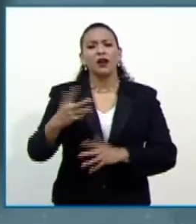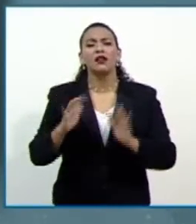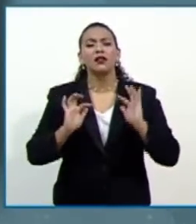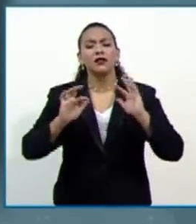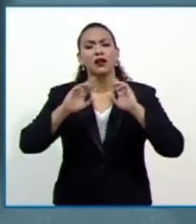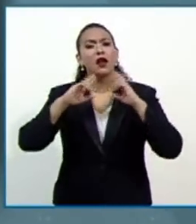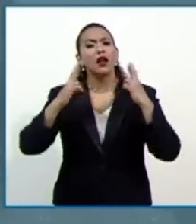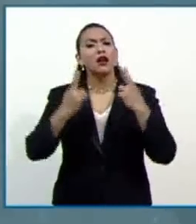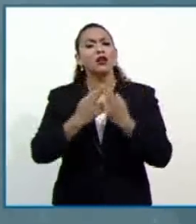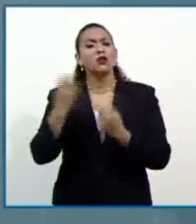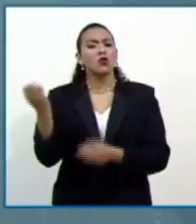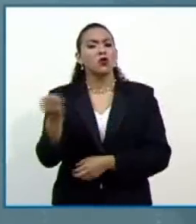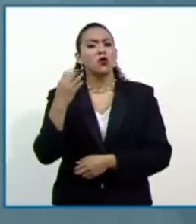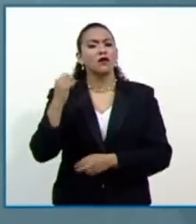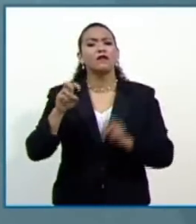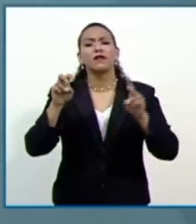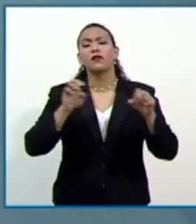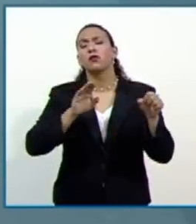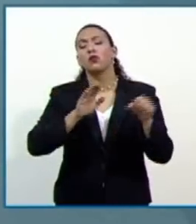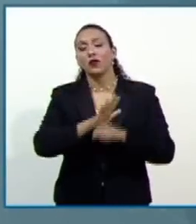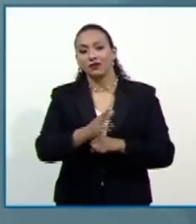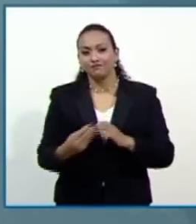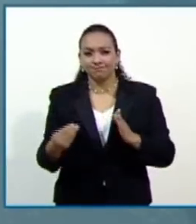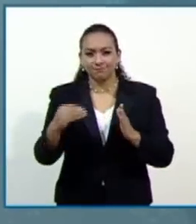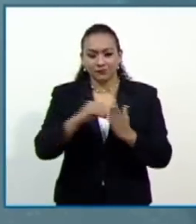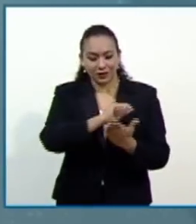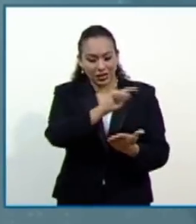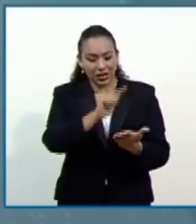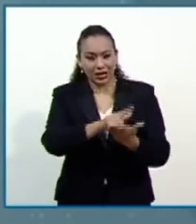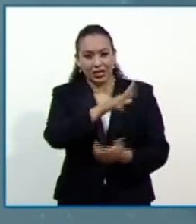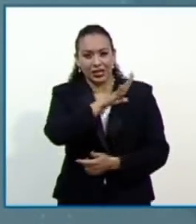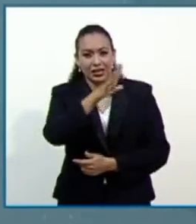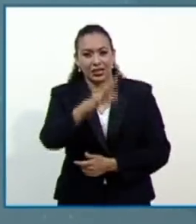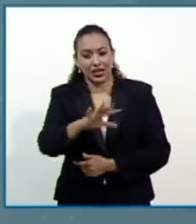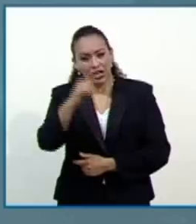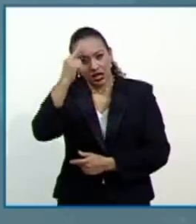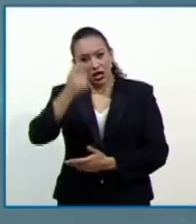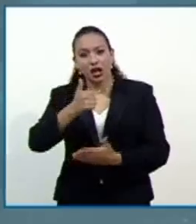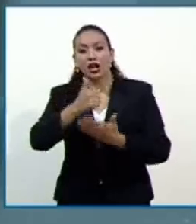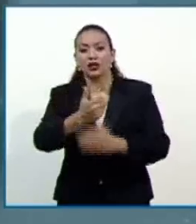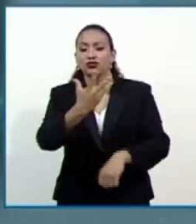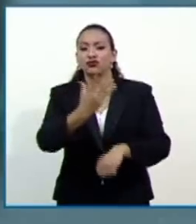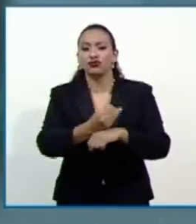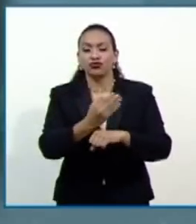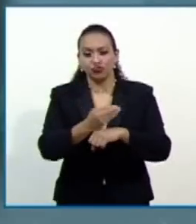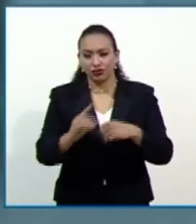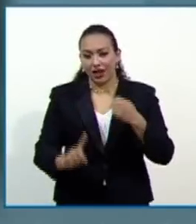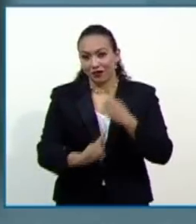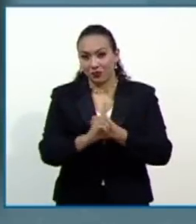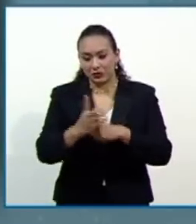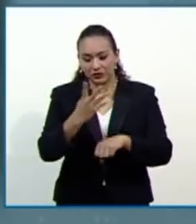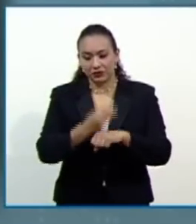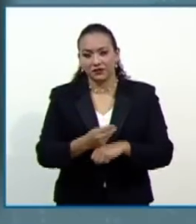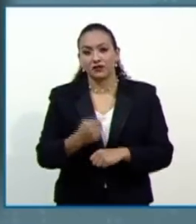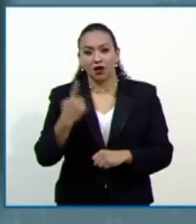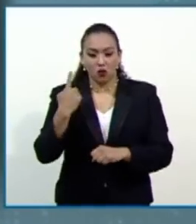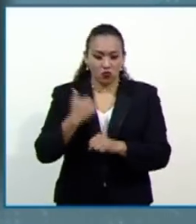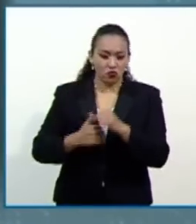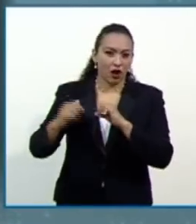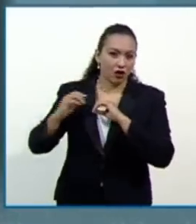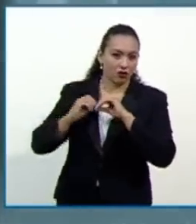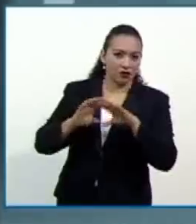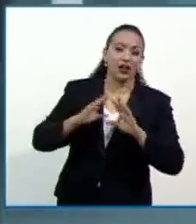conferencia sobre los retos y avances en la implementación de la Ley General de Medios Alternativos de Solución de Controversias, a un año de